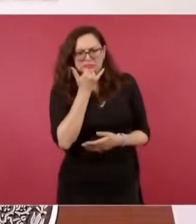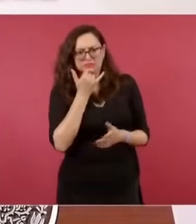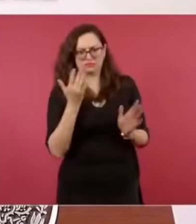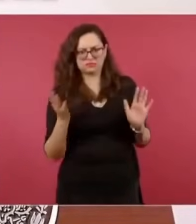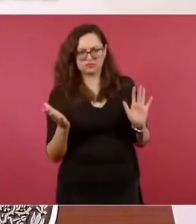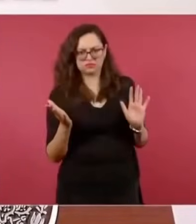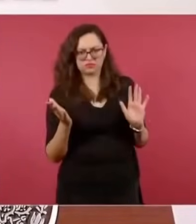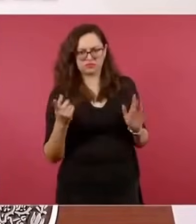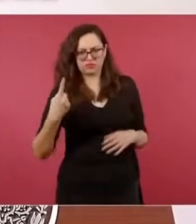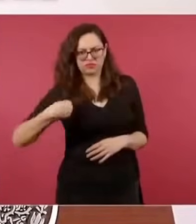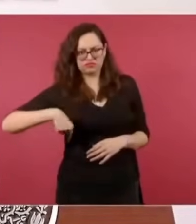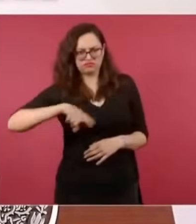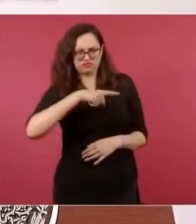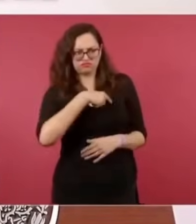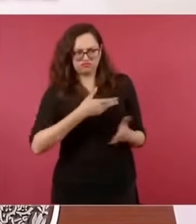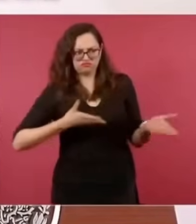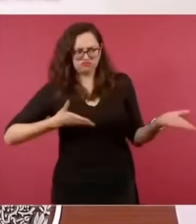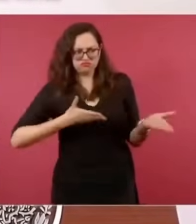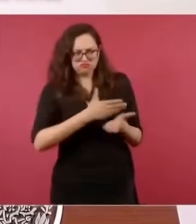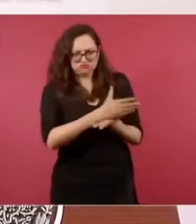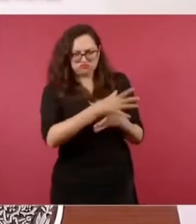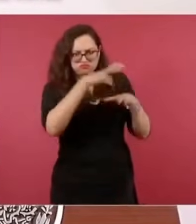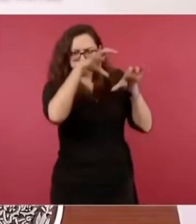actuado como colonizadores,